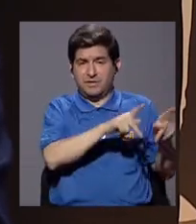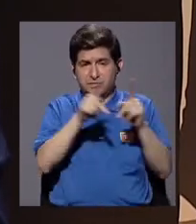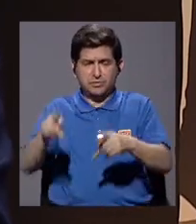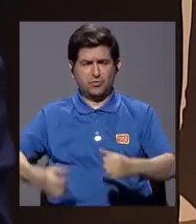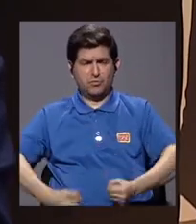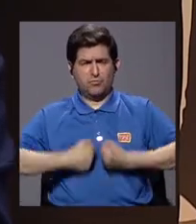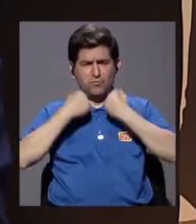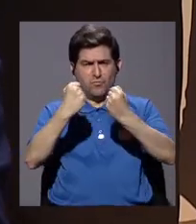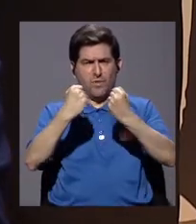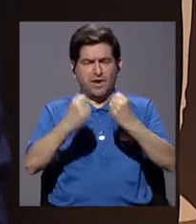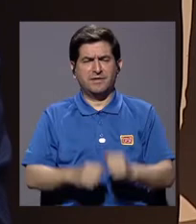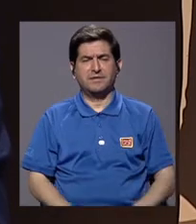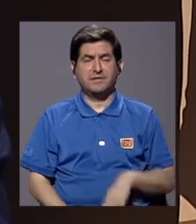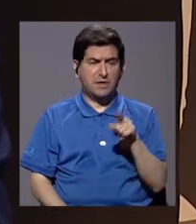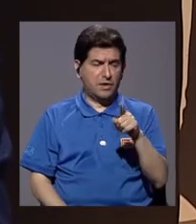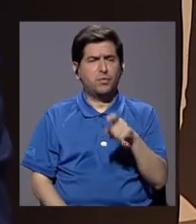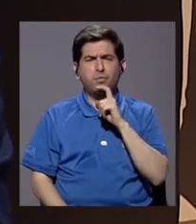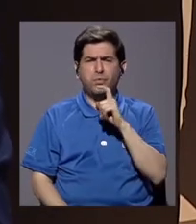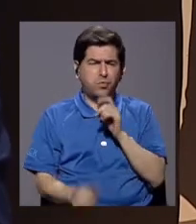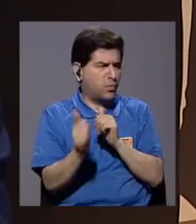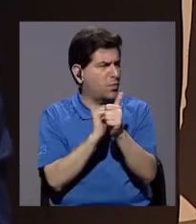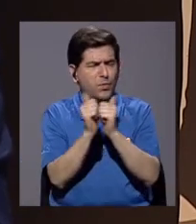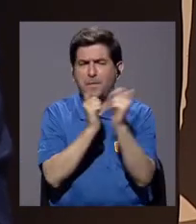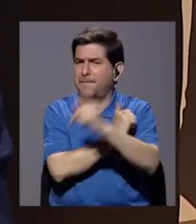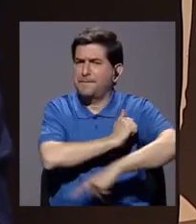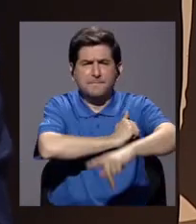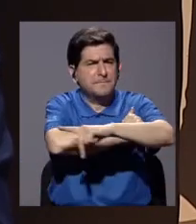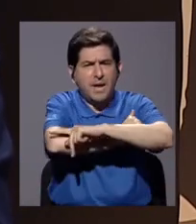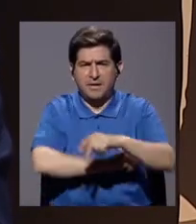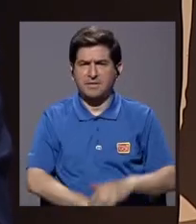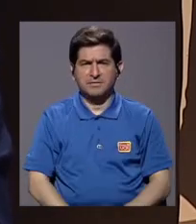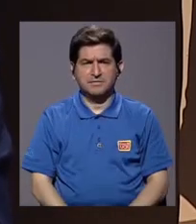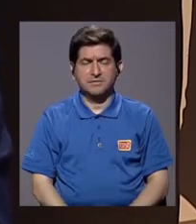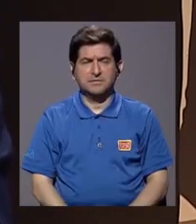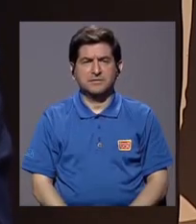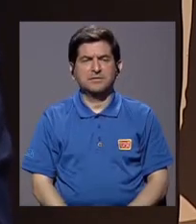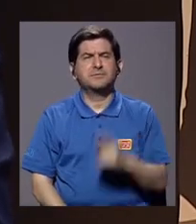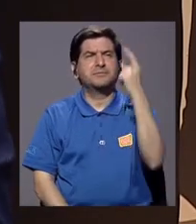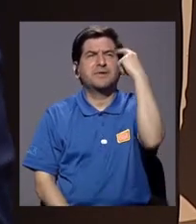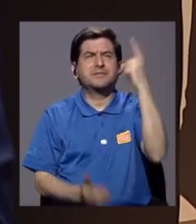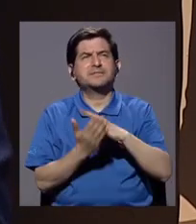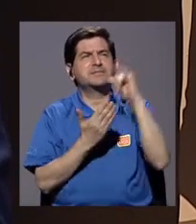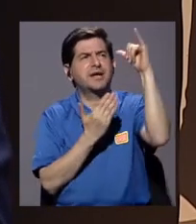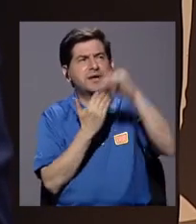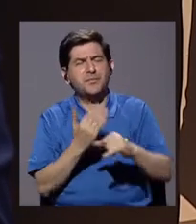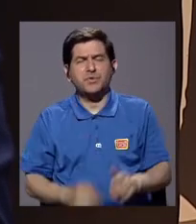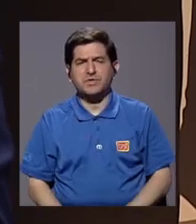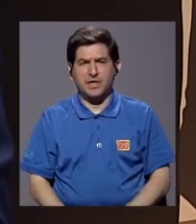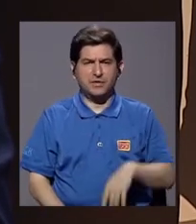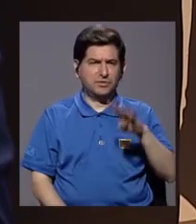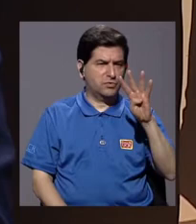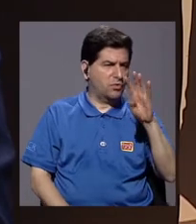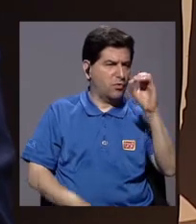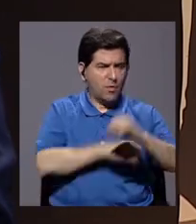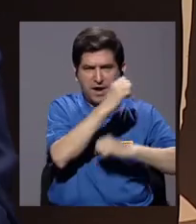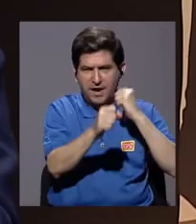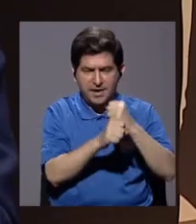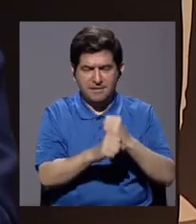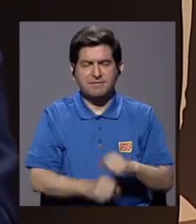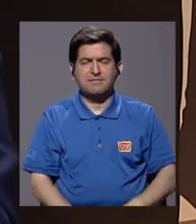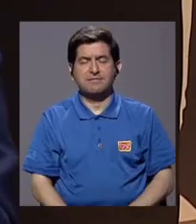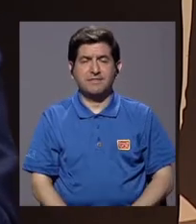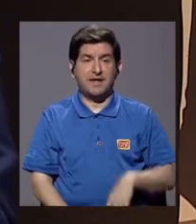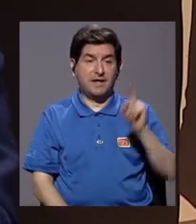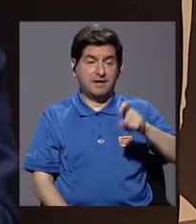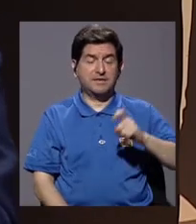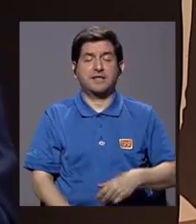fuerte, una carga sobre la competitividad del país. Eso definimos que por lo menos si un proyecto va a tener una vida de 40 años, por lo